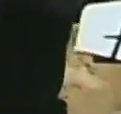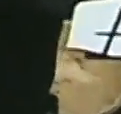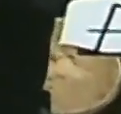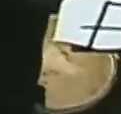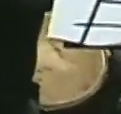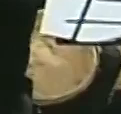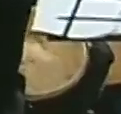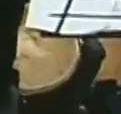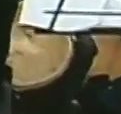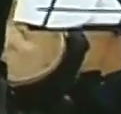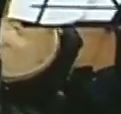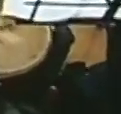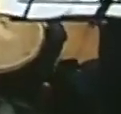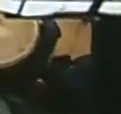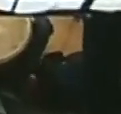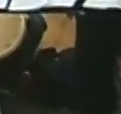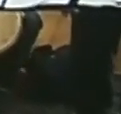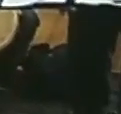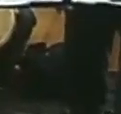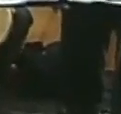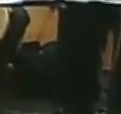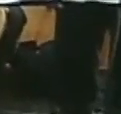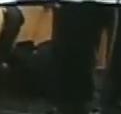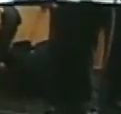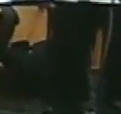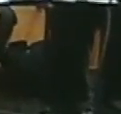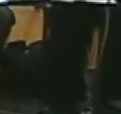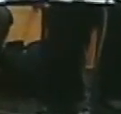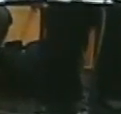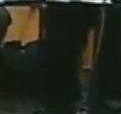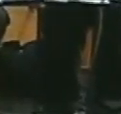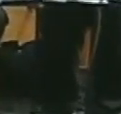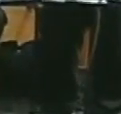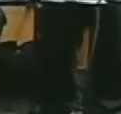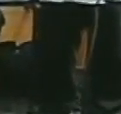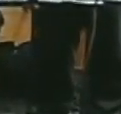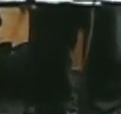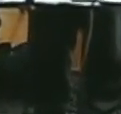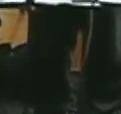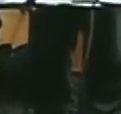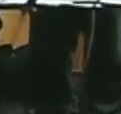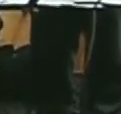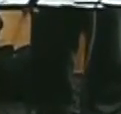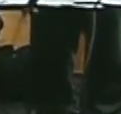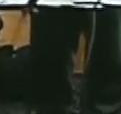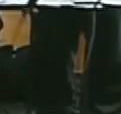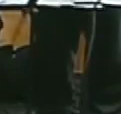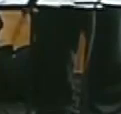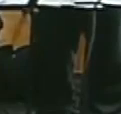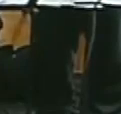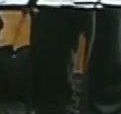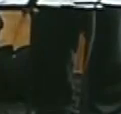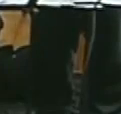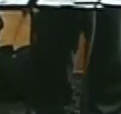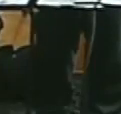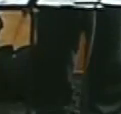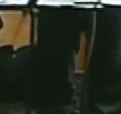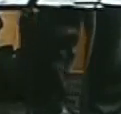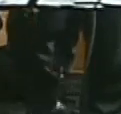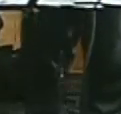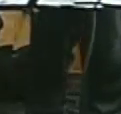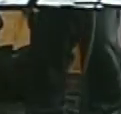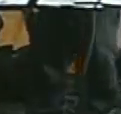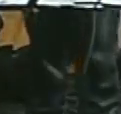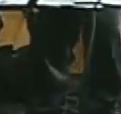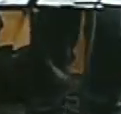nacional. Superintendencia Nacional de Criptomonedas, con actividades concretas para toda